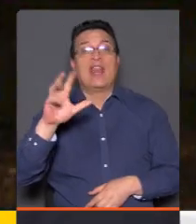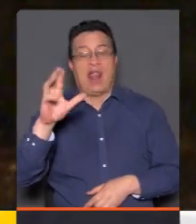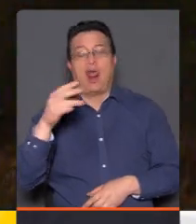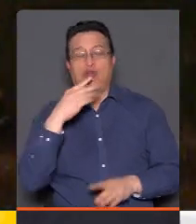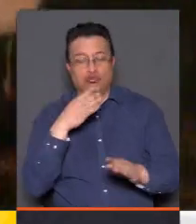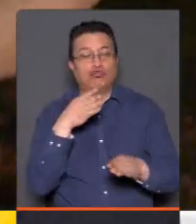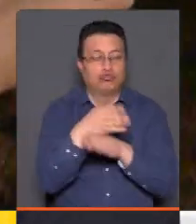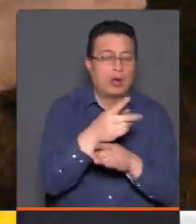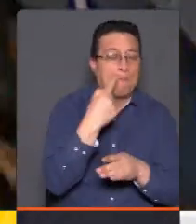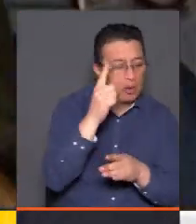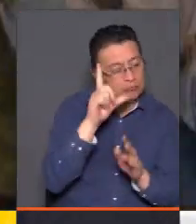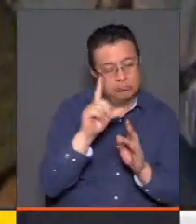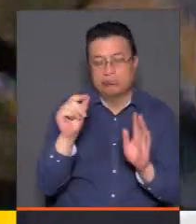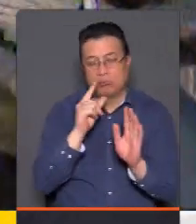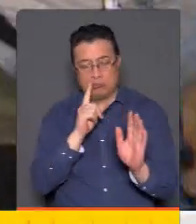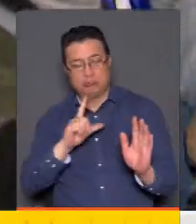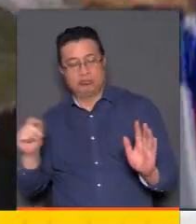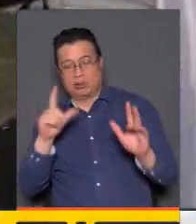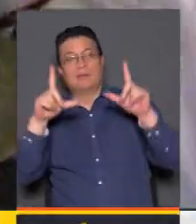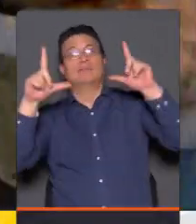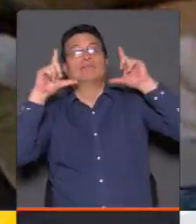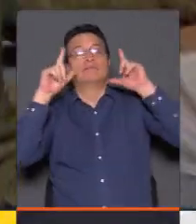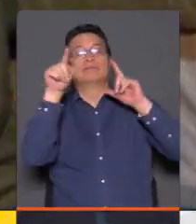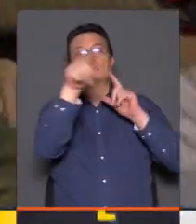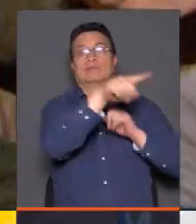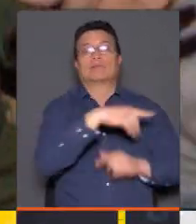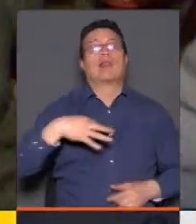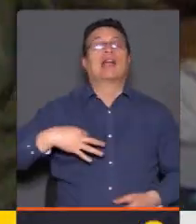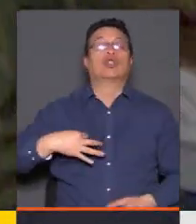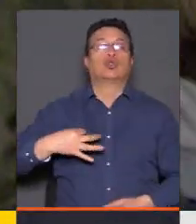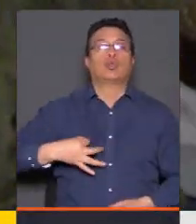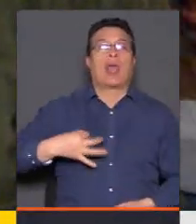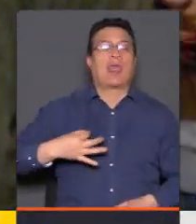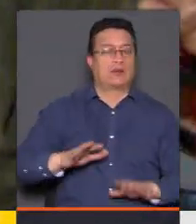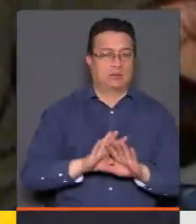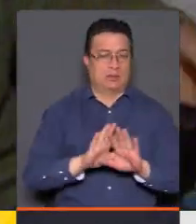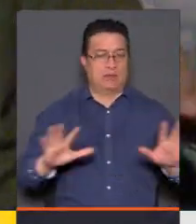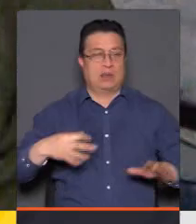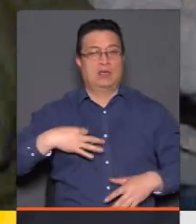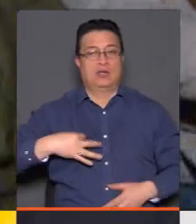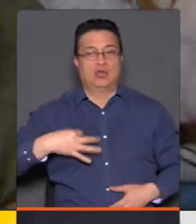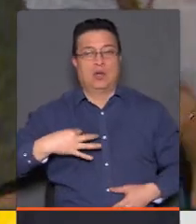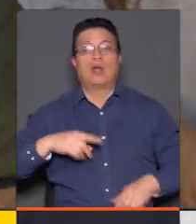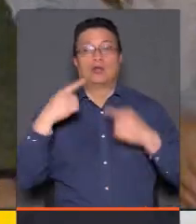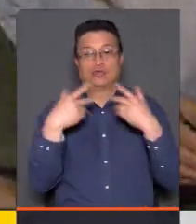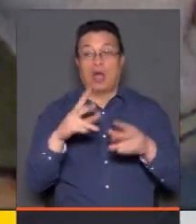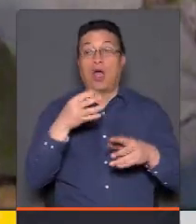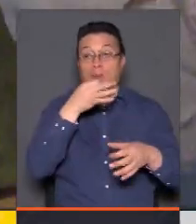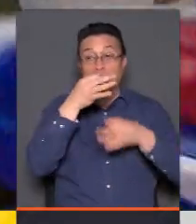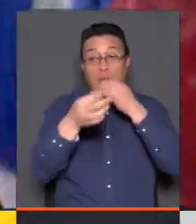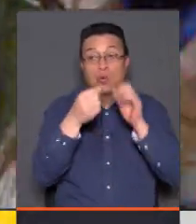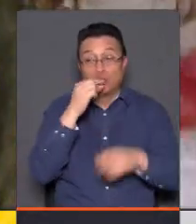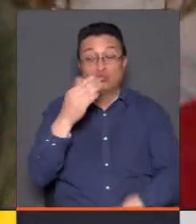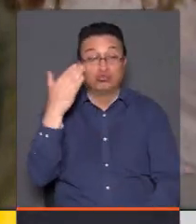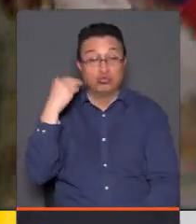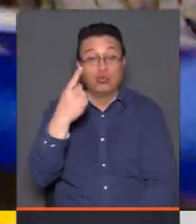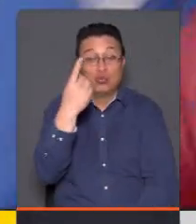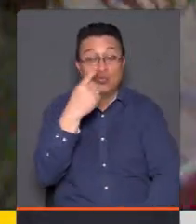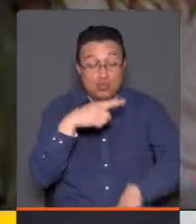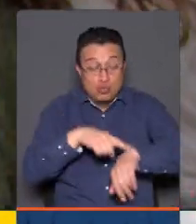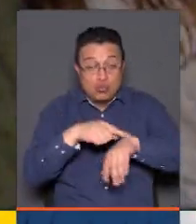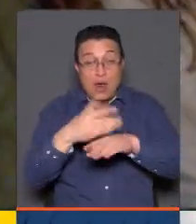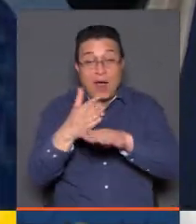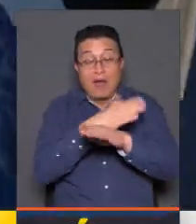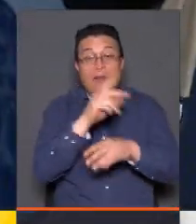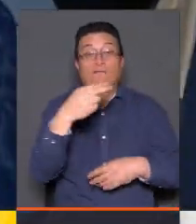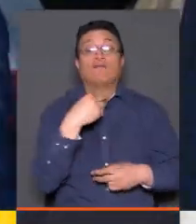y dejar el protagonismo a organizaciones ciudadanas. También escuchamos durante la última hora, diría yo, a varios voceros